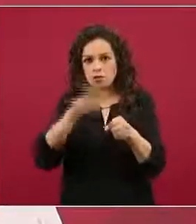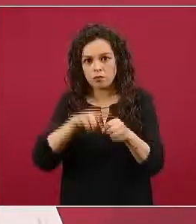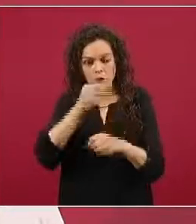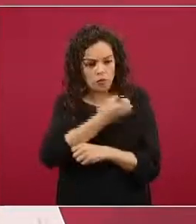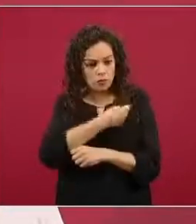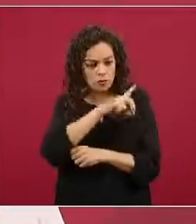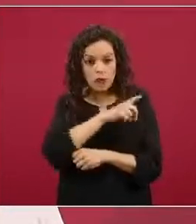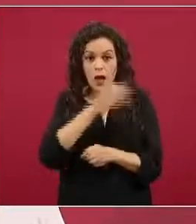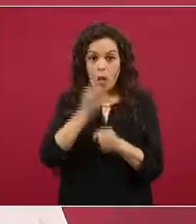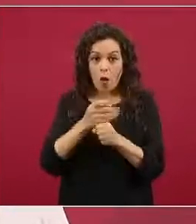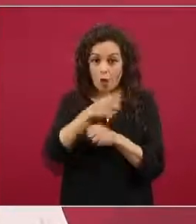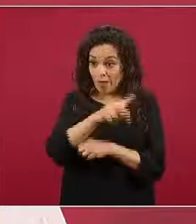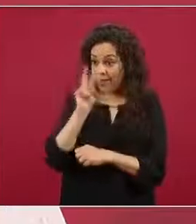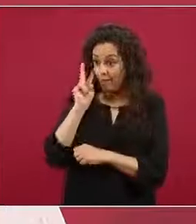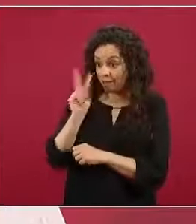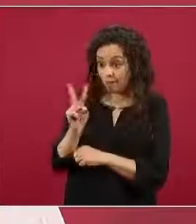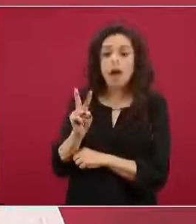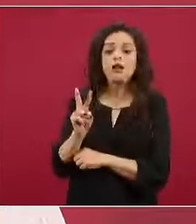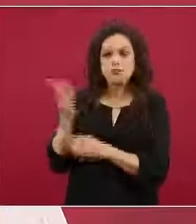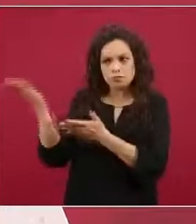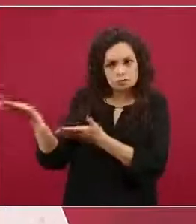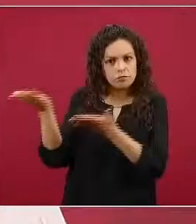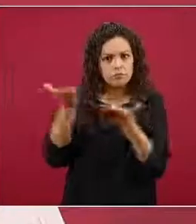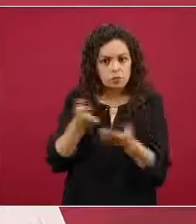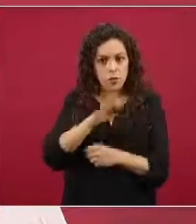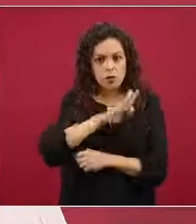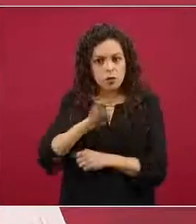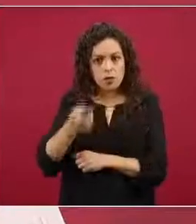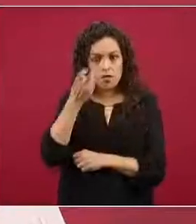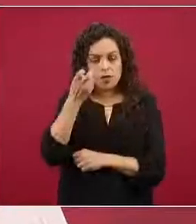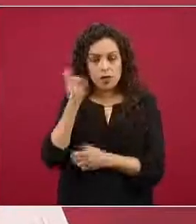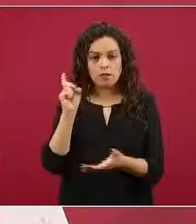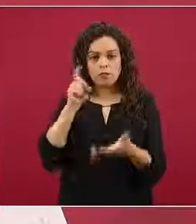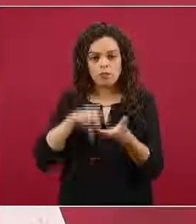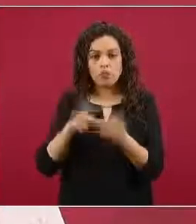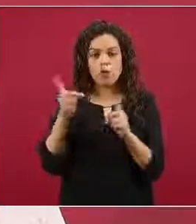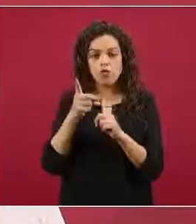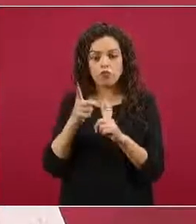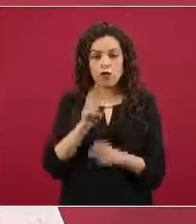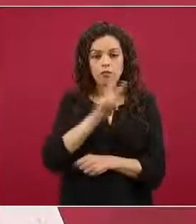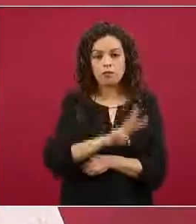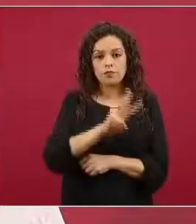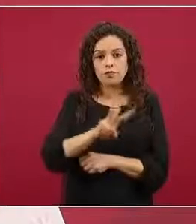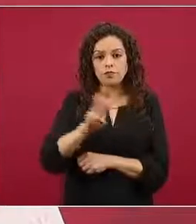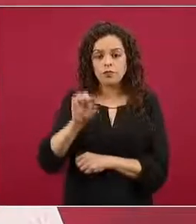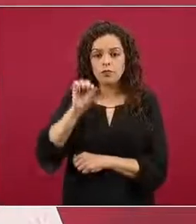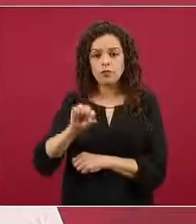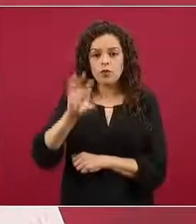este momento, le invito a ingresar a